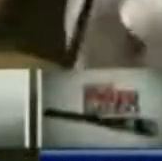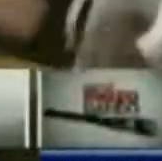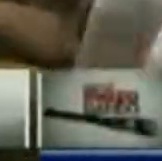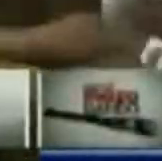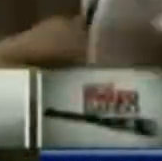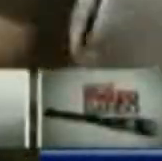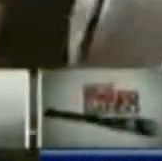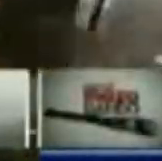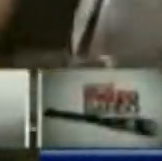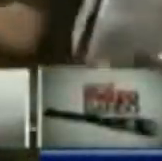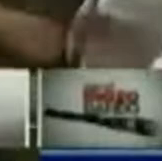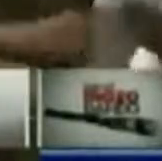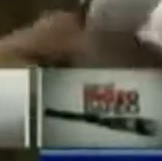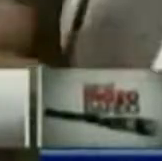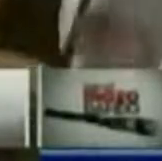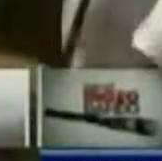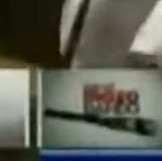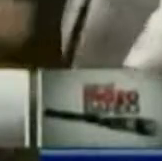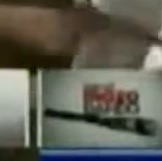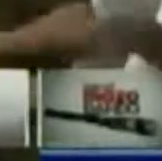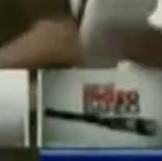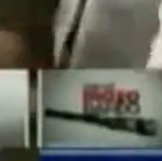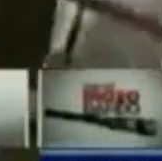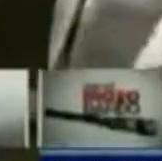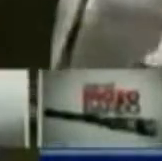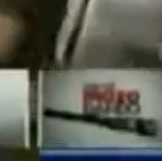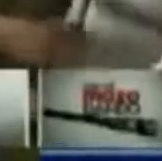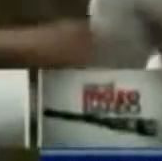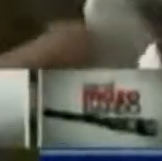bien temprano de la casa